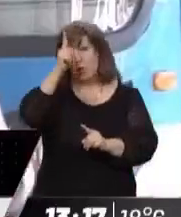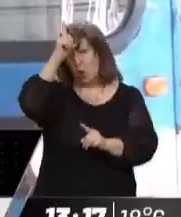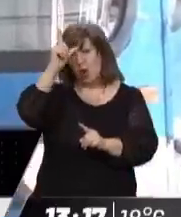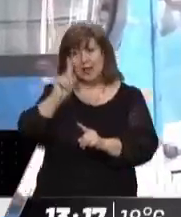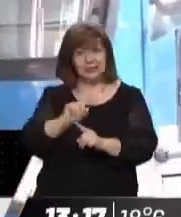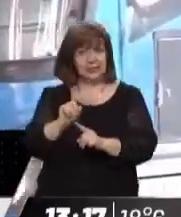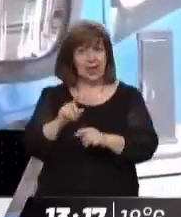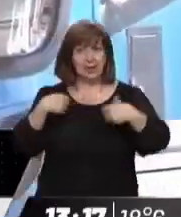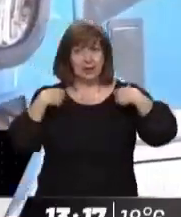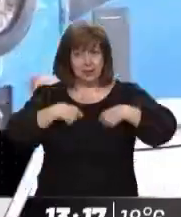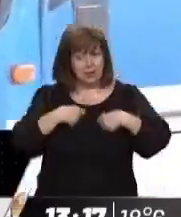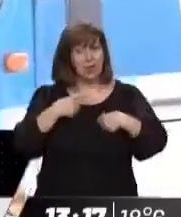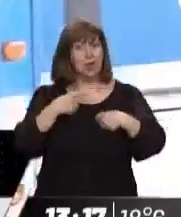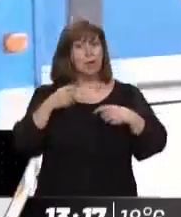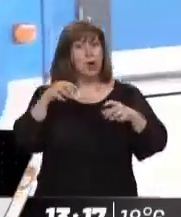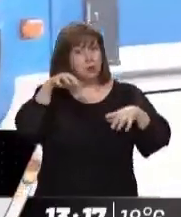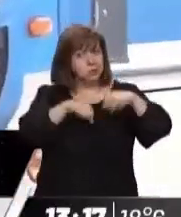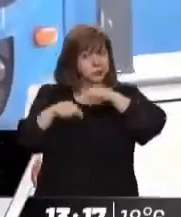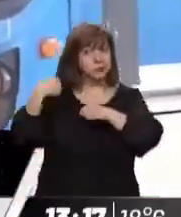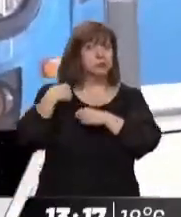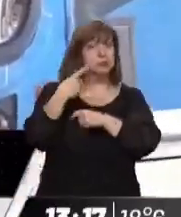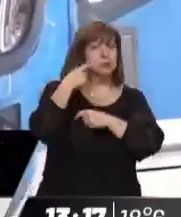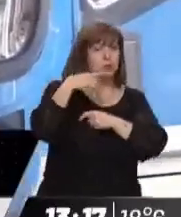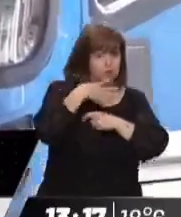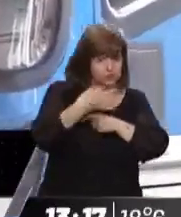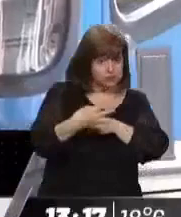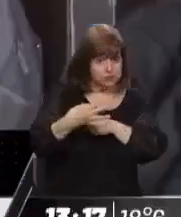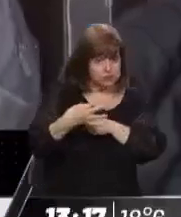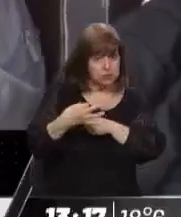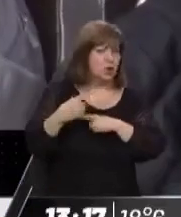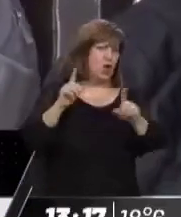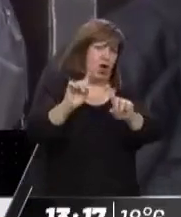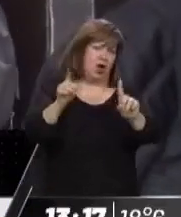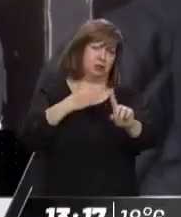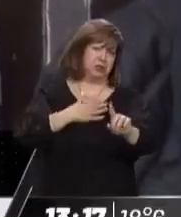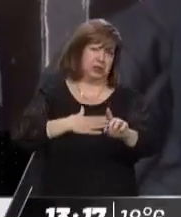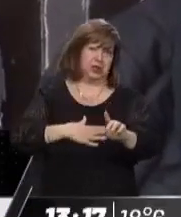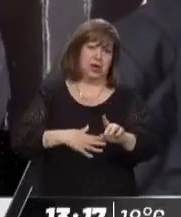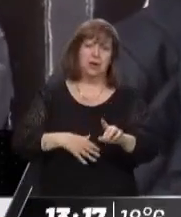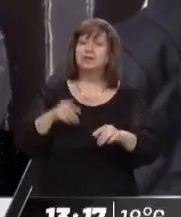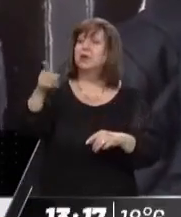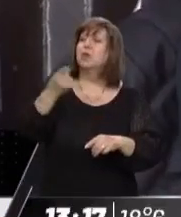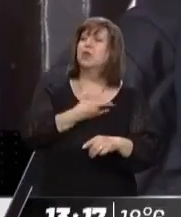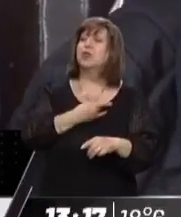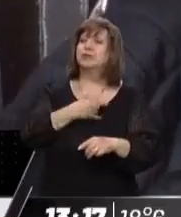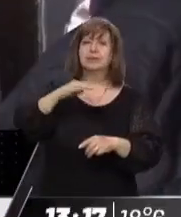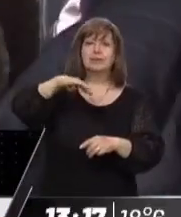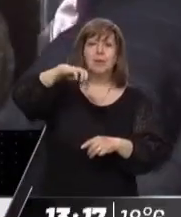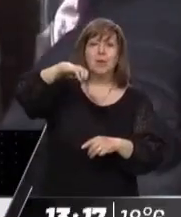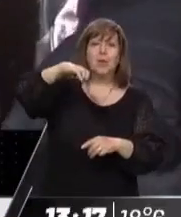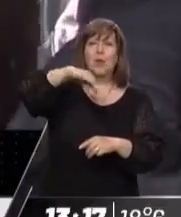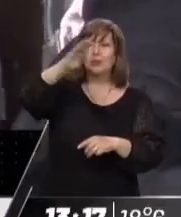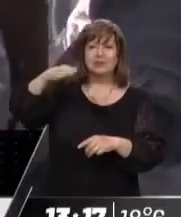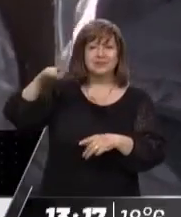tienen otras cosas que se puedan llegar a encontrar ahí? No, estamos muy tranquilos. ¿A dónde viajan? Vamos a Potrerillos, al dique, toda